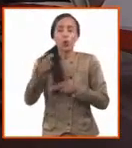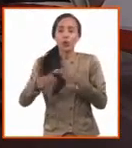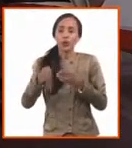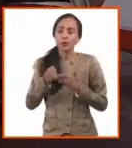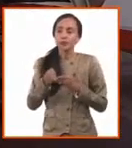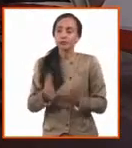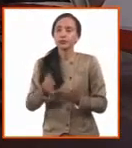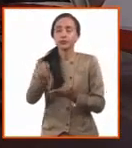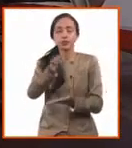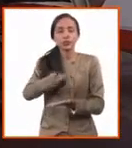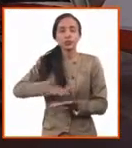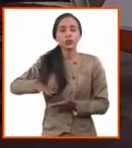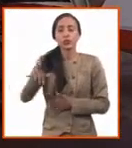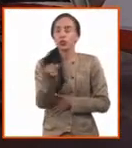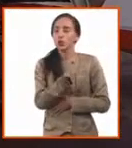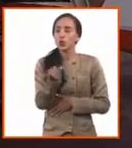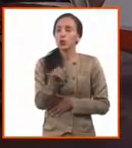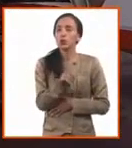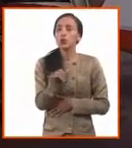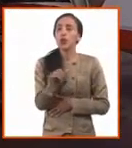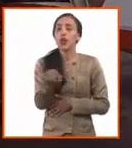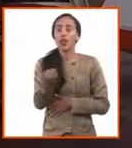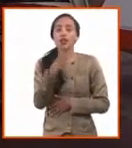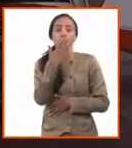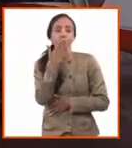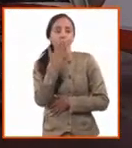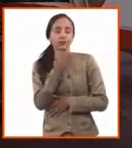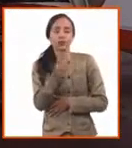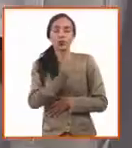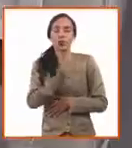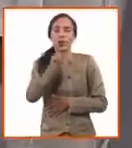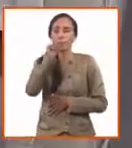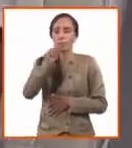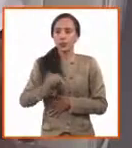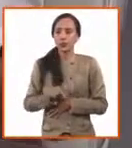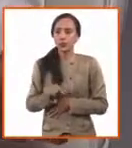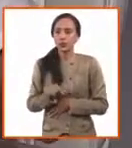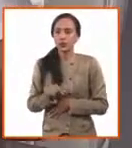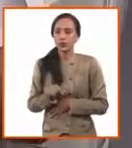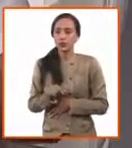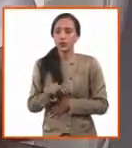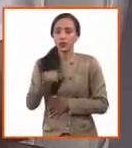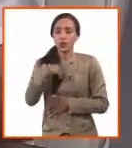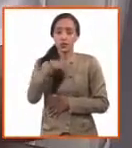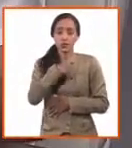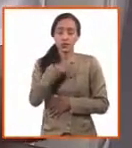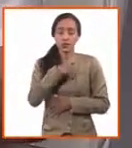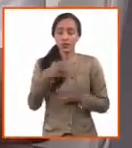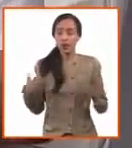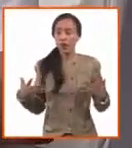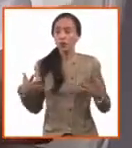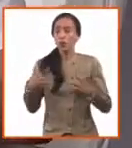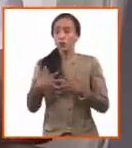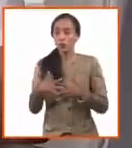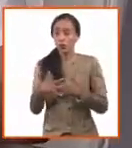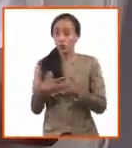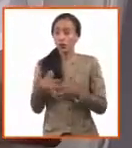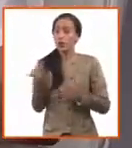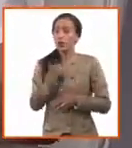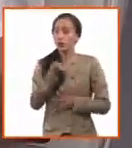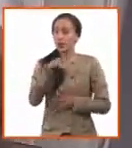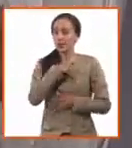les llegaba también a ellos como beneficioso aquellas personas o aquellas sujetos en pueblos con los que se sentían unidos con lo que sentían también